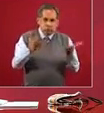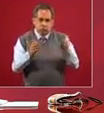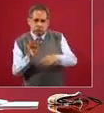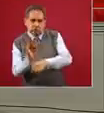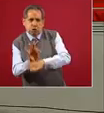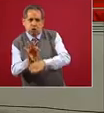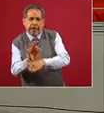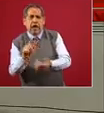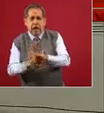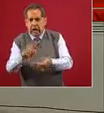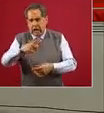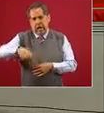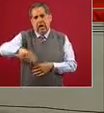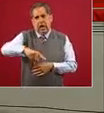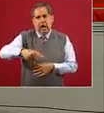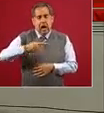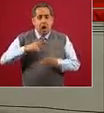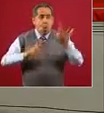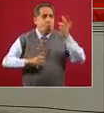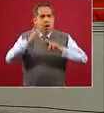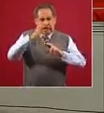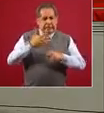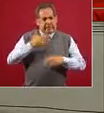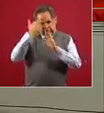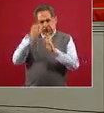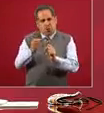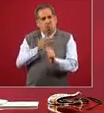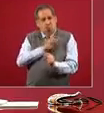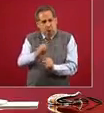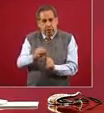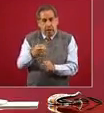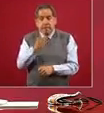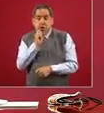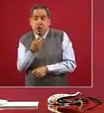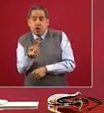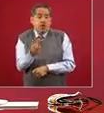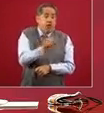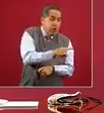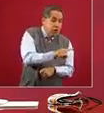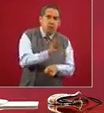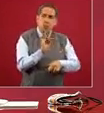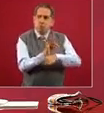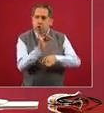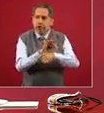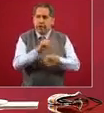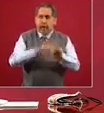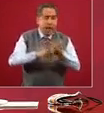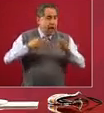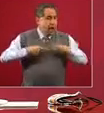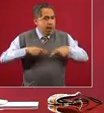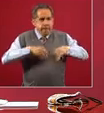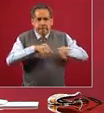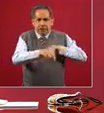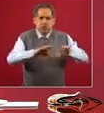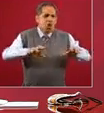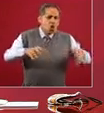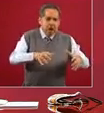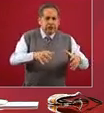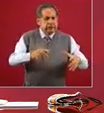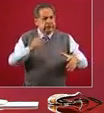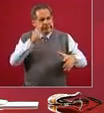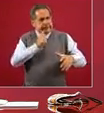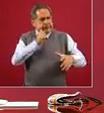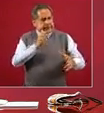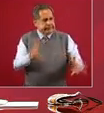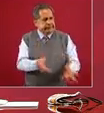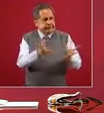el derecho a huelga, pero también proteger la posibilidad o empujar la posibilidad de que siempre